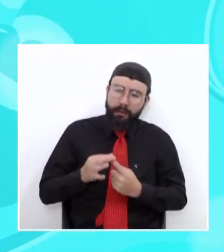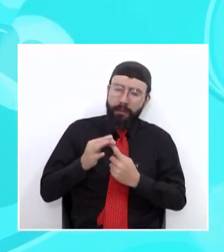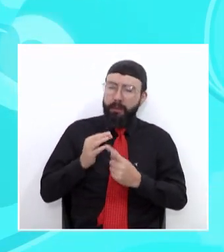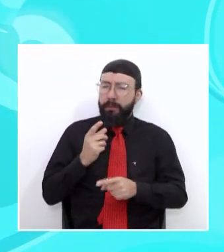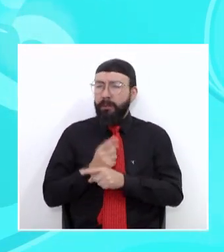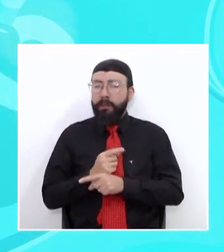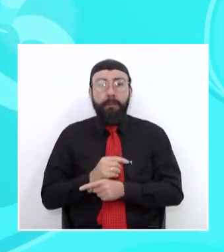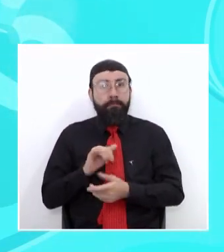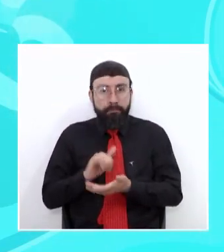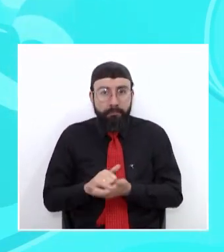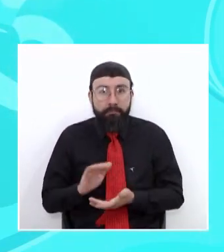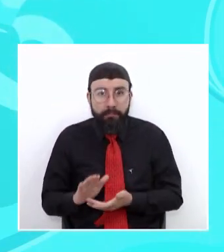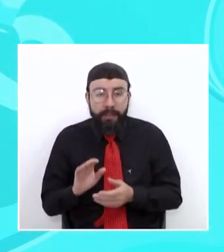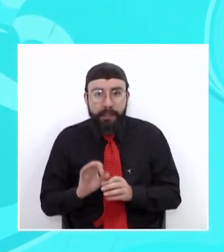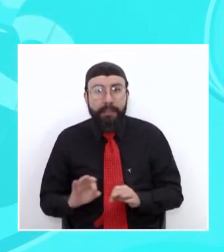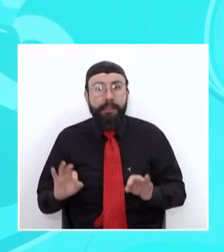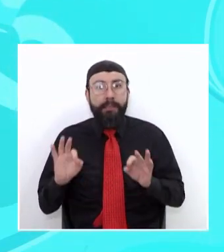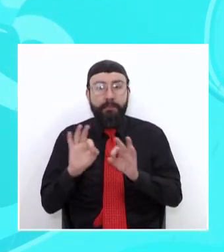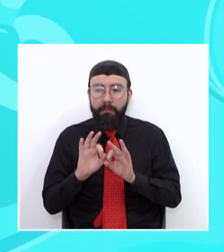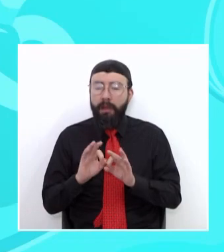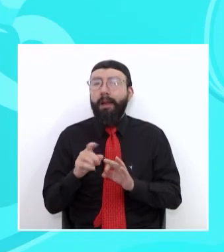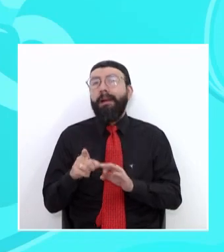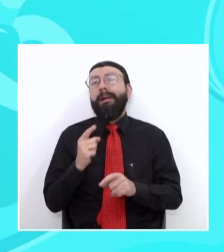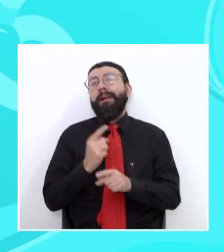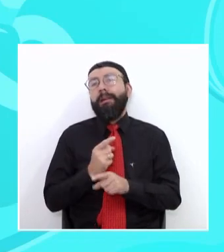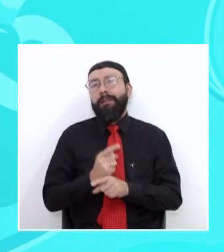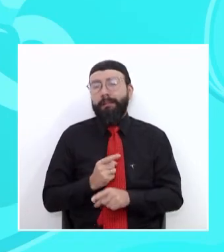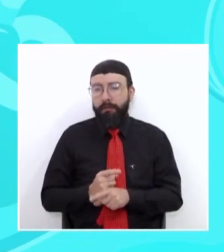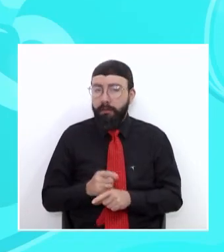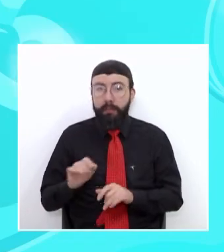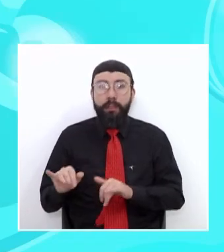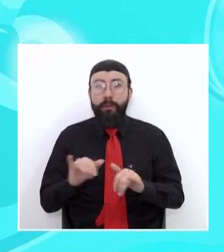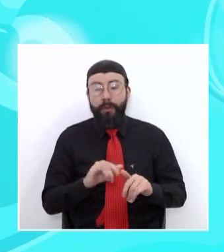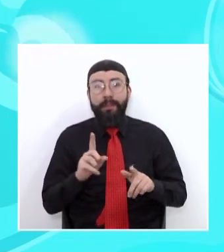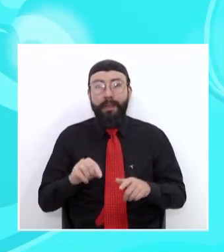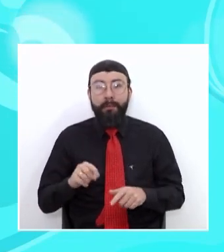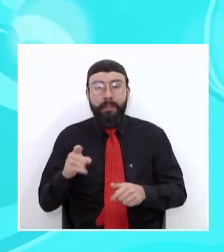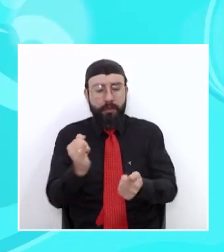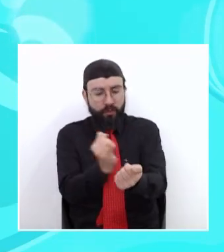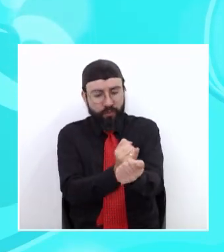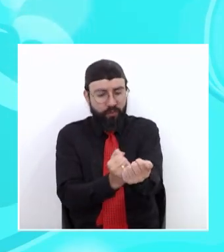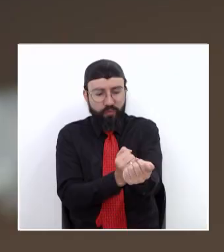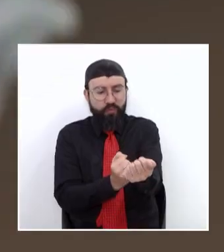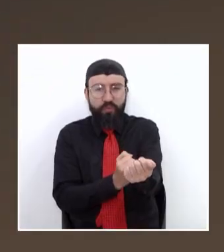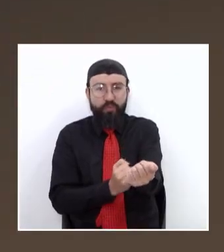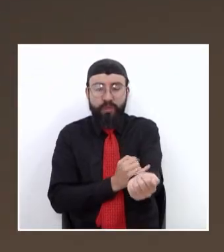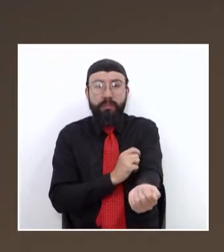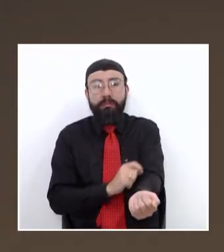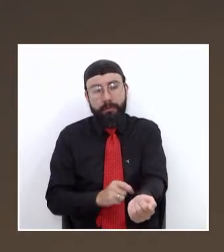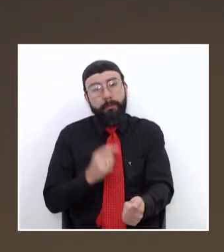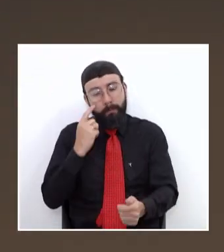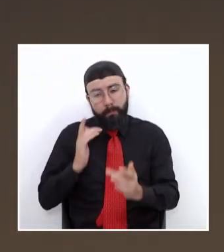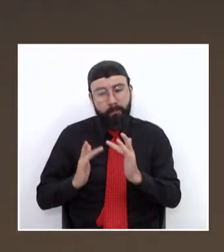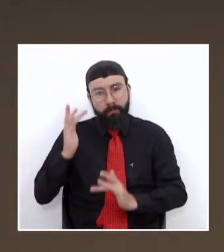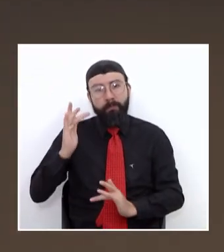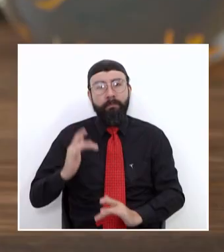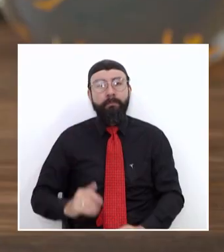muy importante, cuando se hacen este tipo, igual que los tatuajes, hacer un proceso desinterferente.